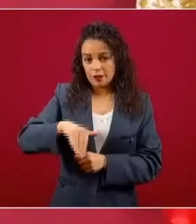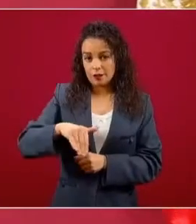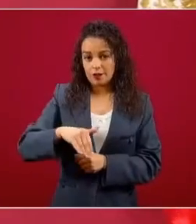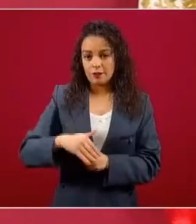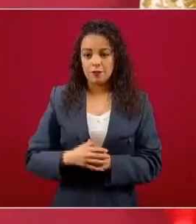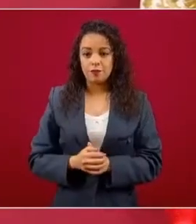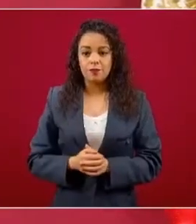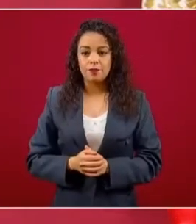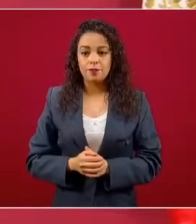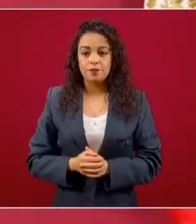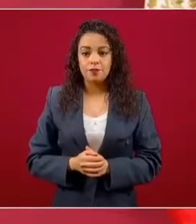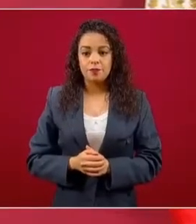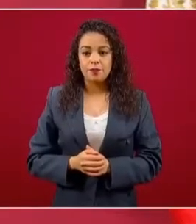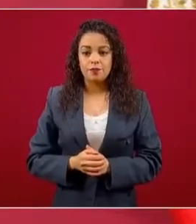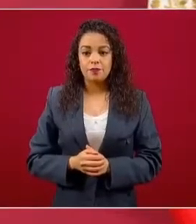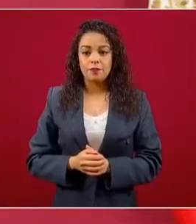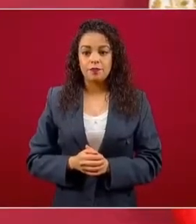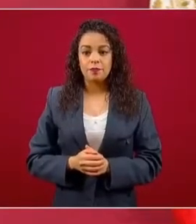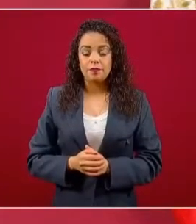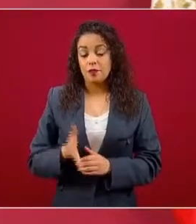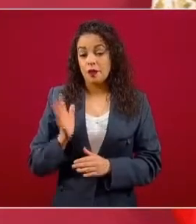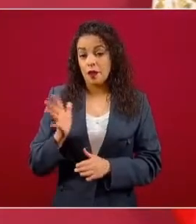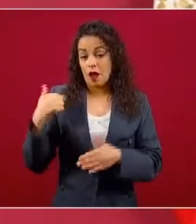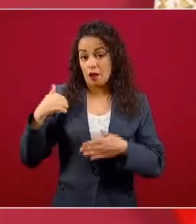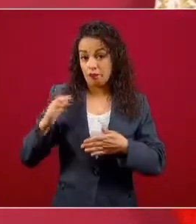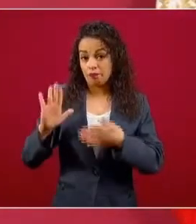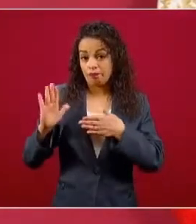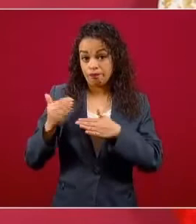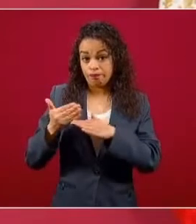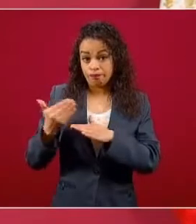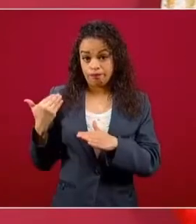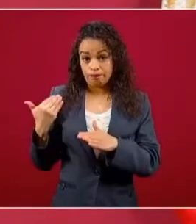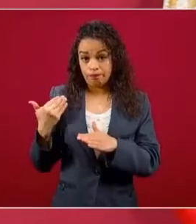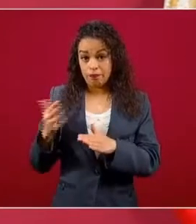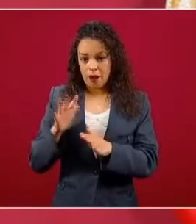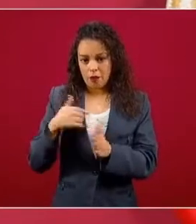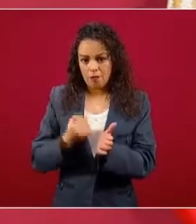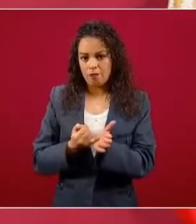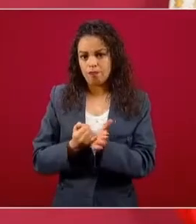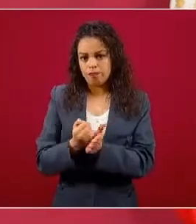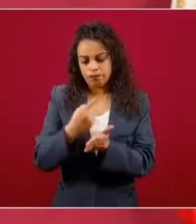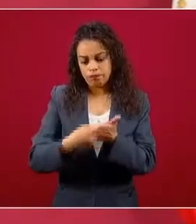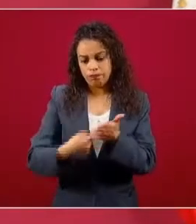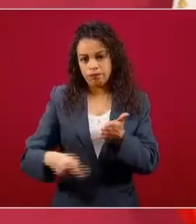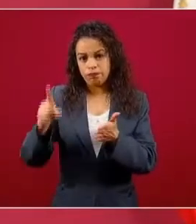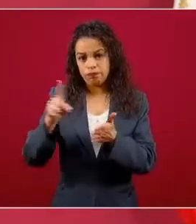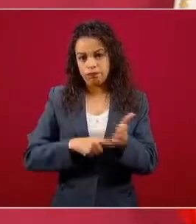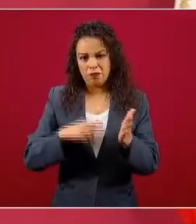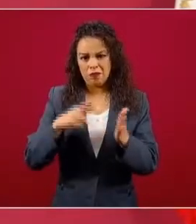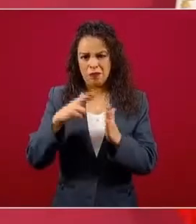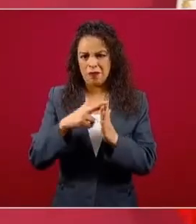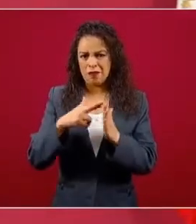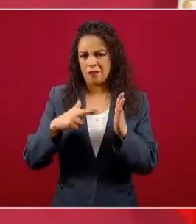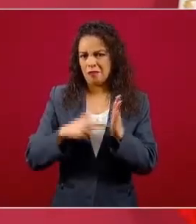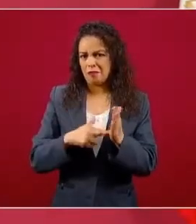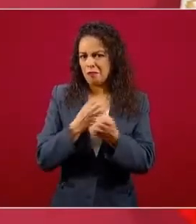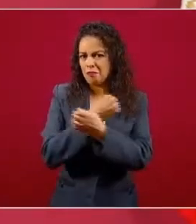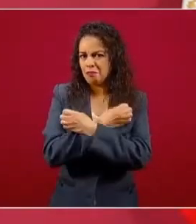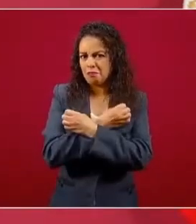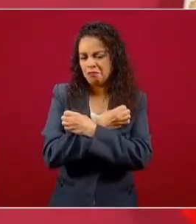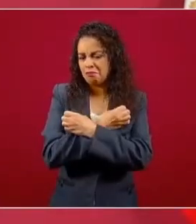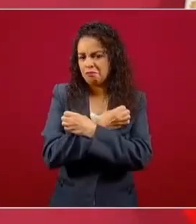y una vez que cumplimos con el compromiso de cancelar la mal llamada reforma educativa